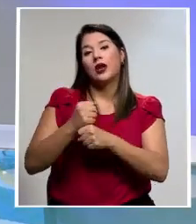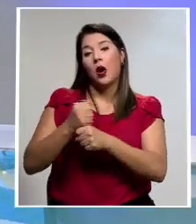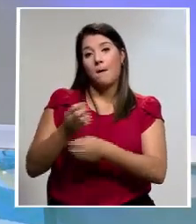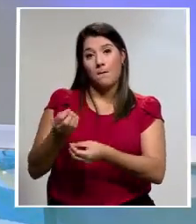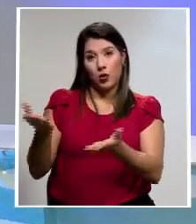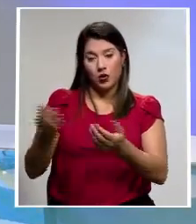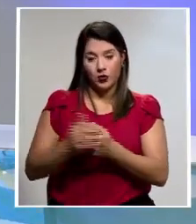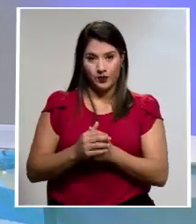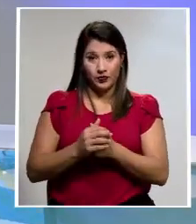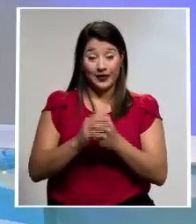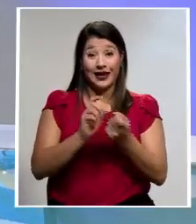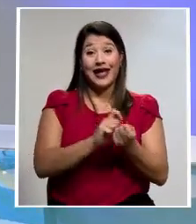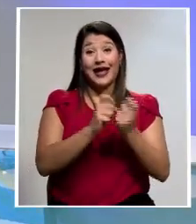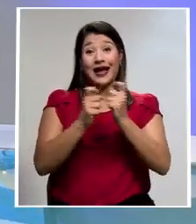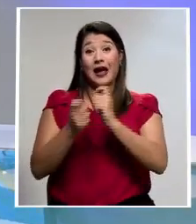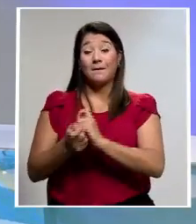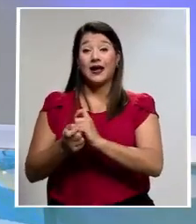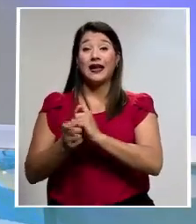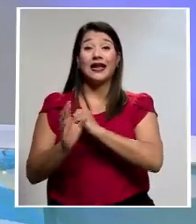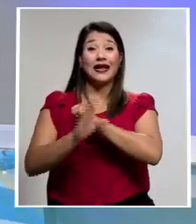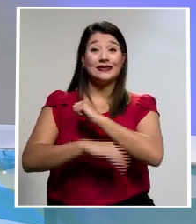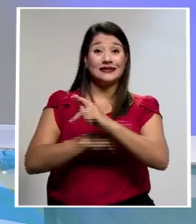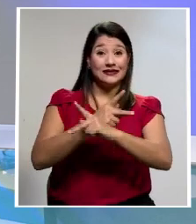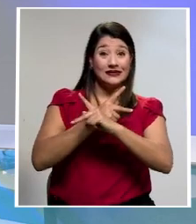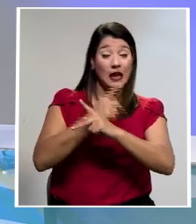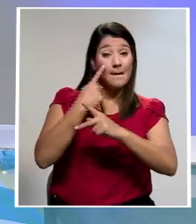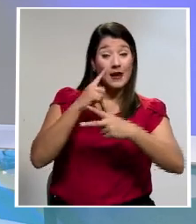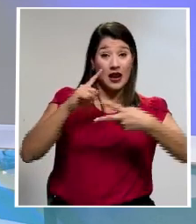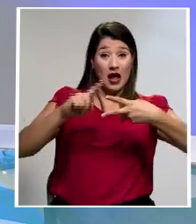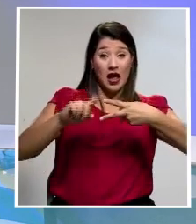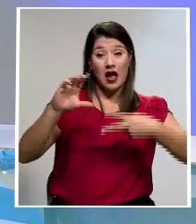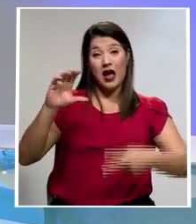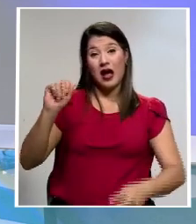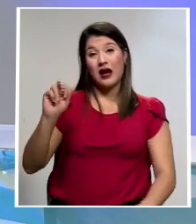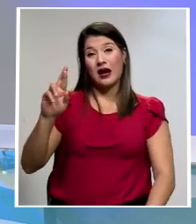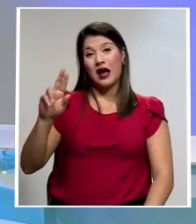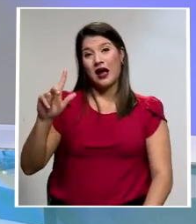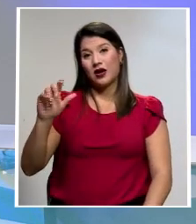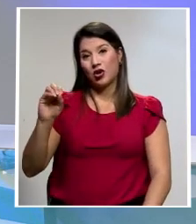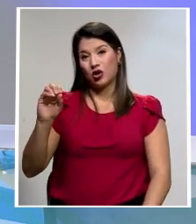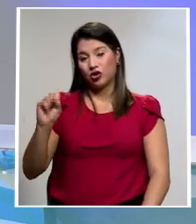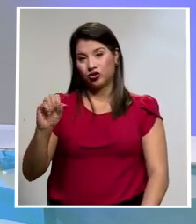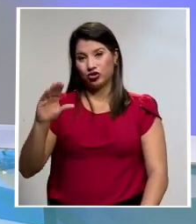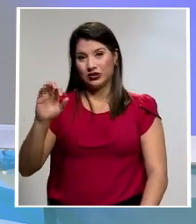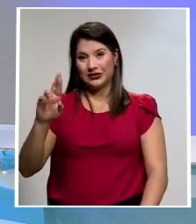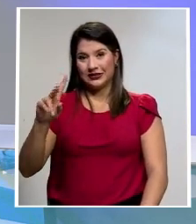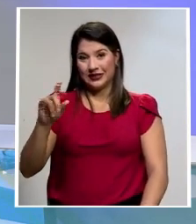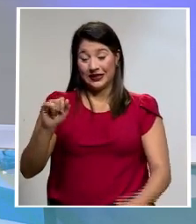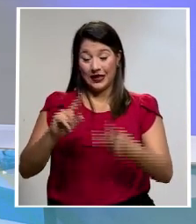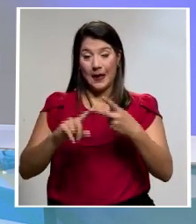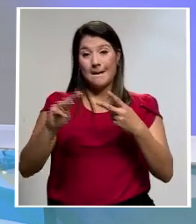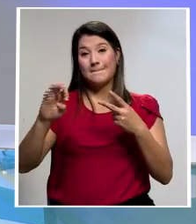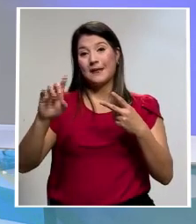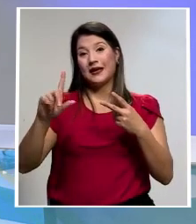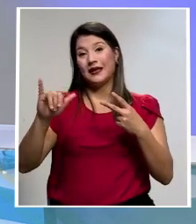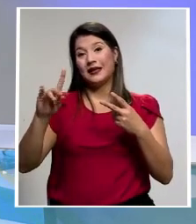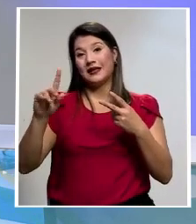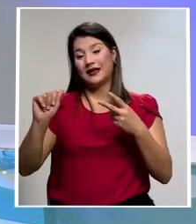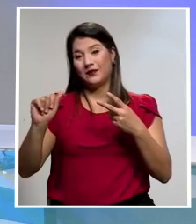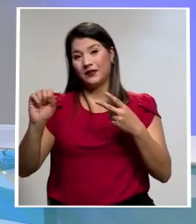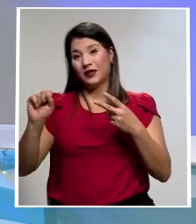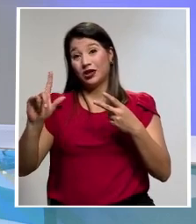La modificación de las medidas cautelares para Carlos Cerdas, dueño de MECO, y Mélida Solís, dueña de la constructora H.